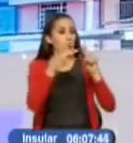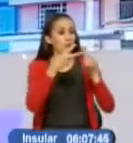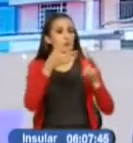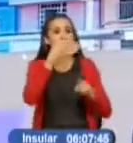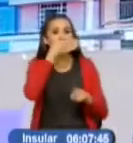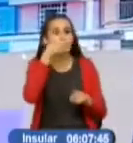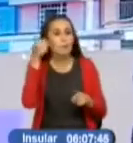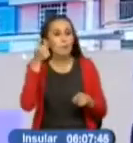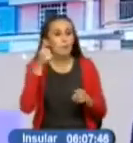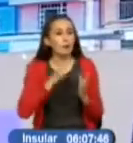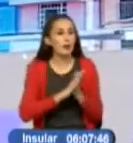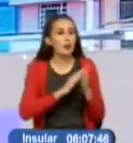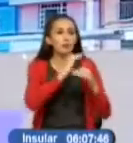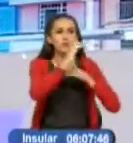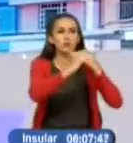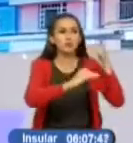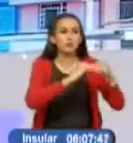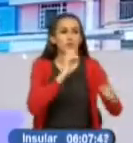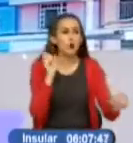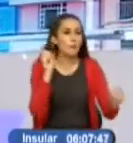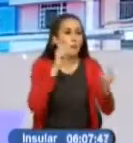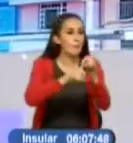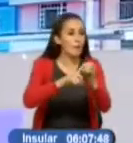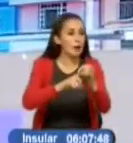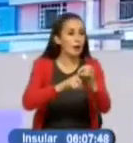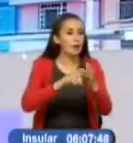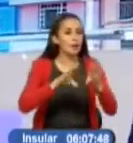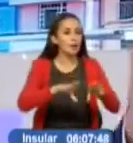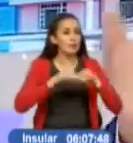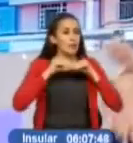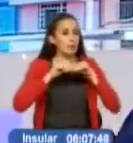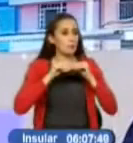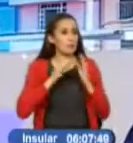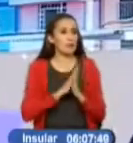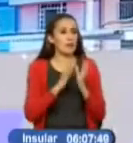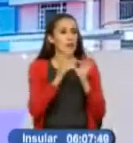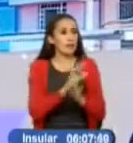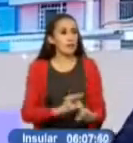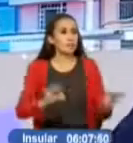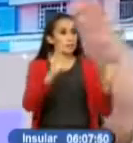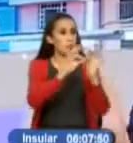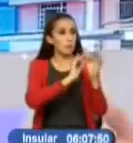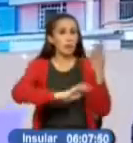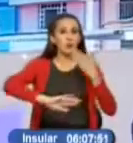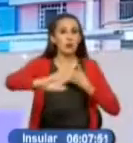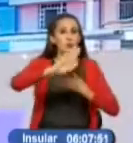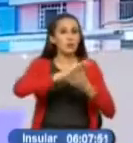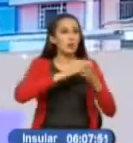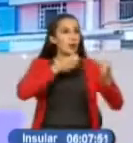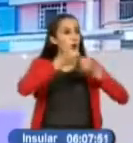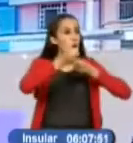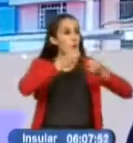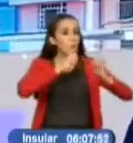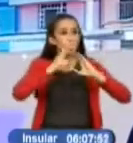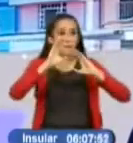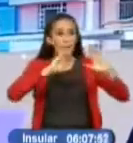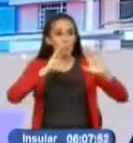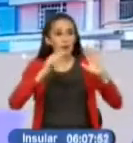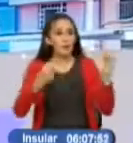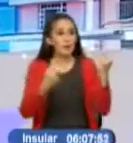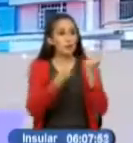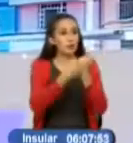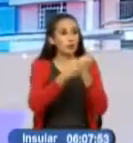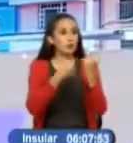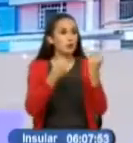mejorando sustancialmente el proceso de postulación y de asignación. Para esto es muy importante que todos los medios de comunicación nos ayuden a